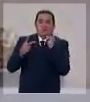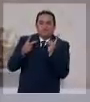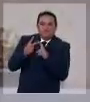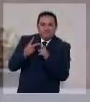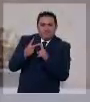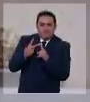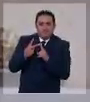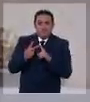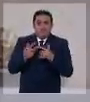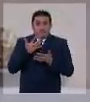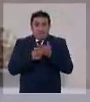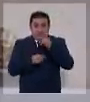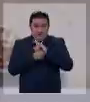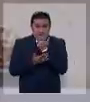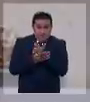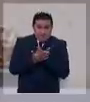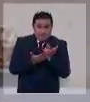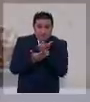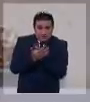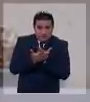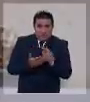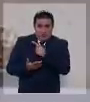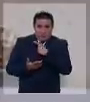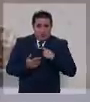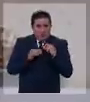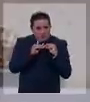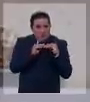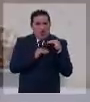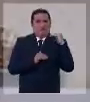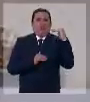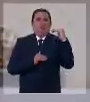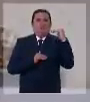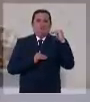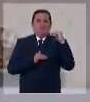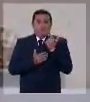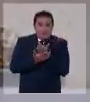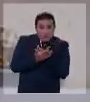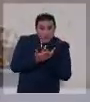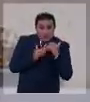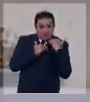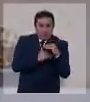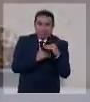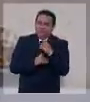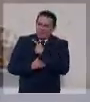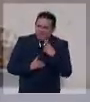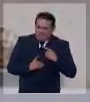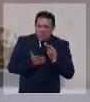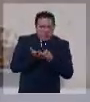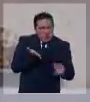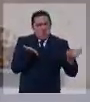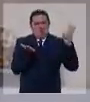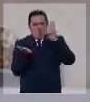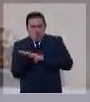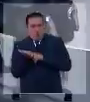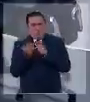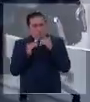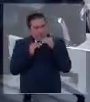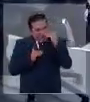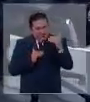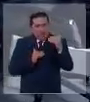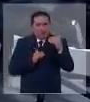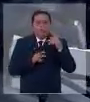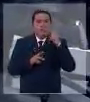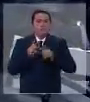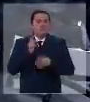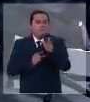salarios, empezando por aumentar el salario mínimo. Mi propuesta es duplicar el salario mínimo. Candidato Anaya,